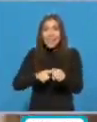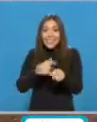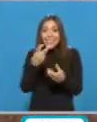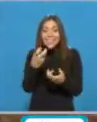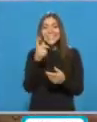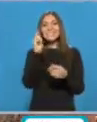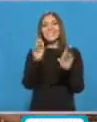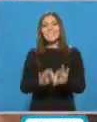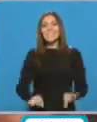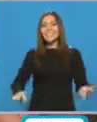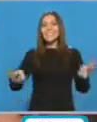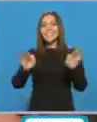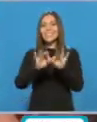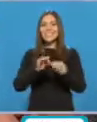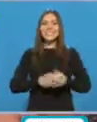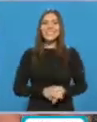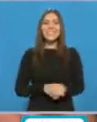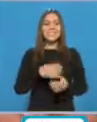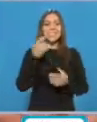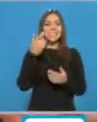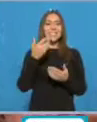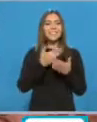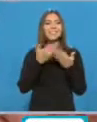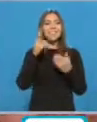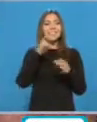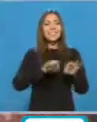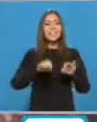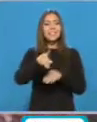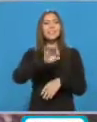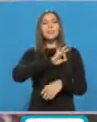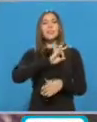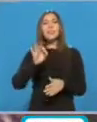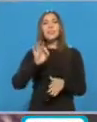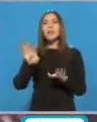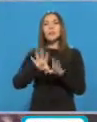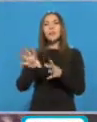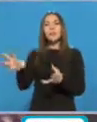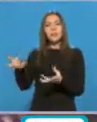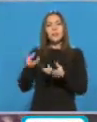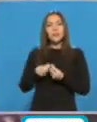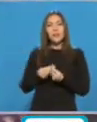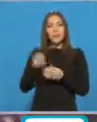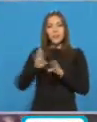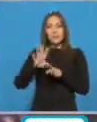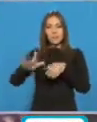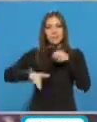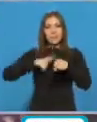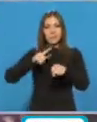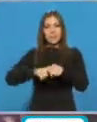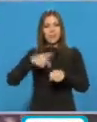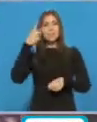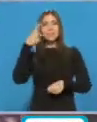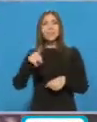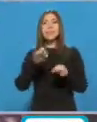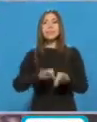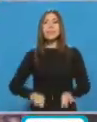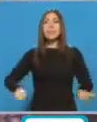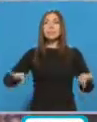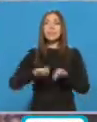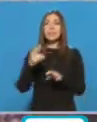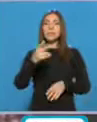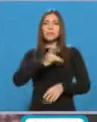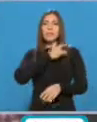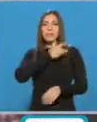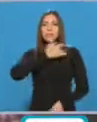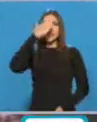bien raya. importante lo que o sea, en efecto, son animales que los pueden adquirir como animales de compañía, pero es muy importante estar conscientes